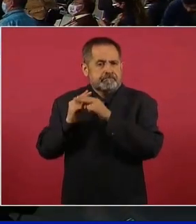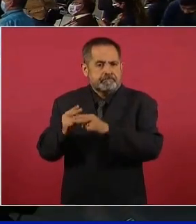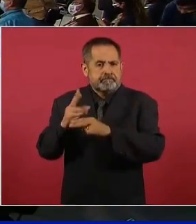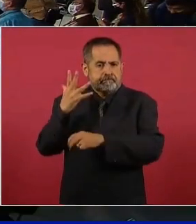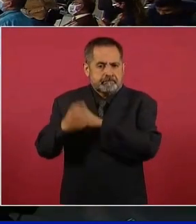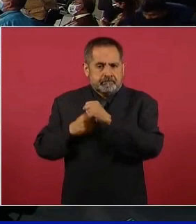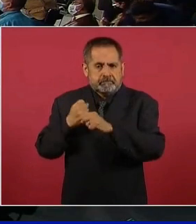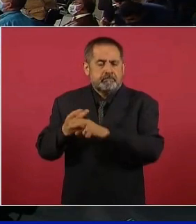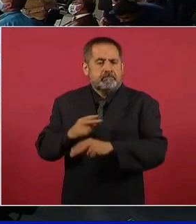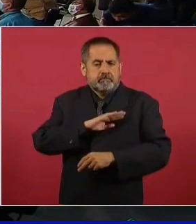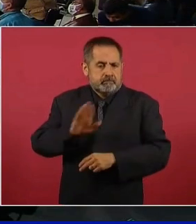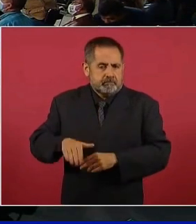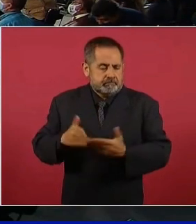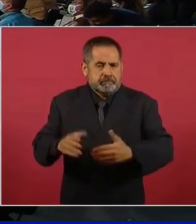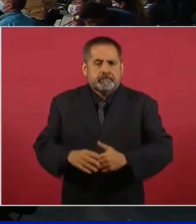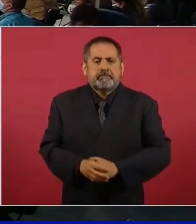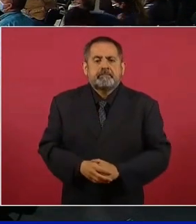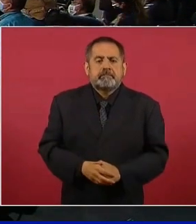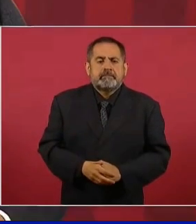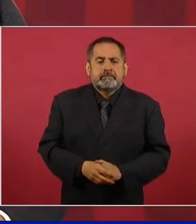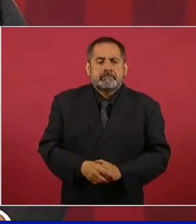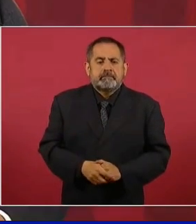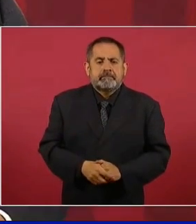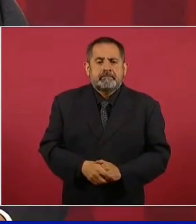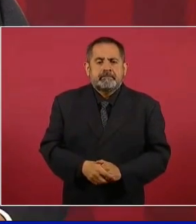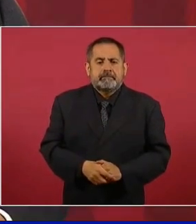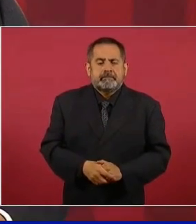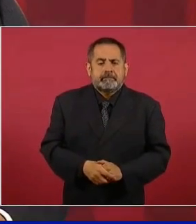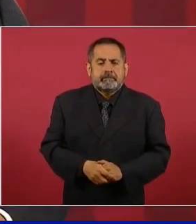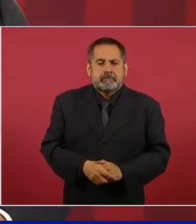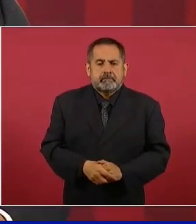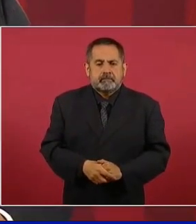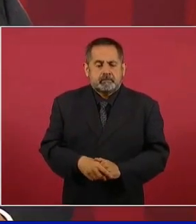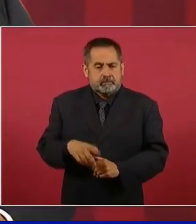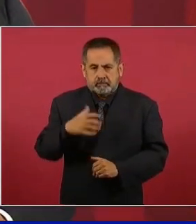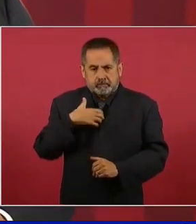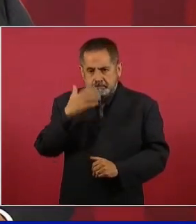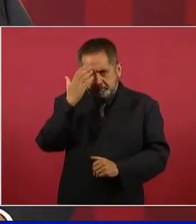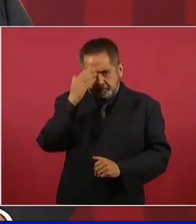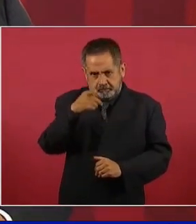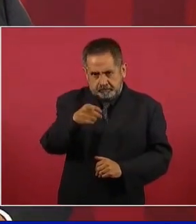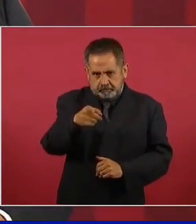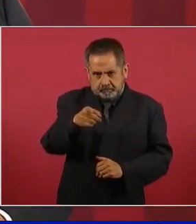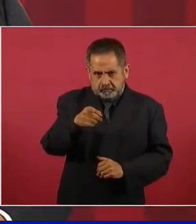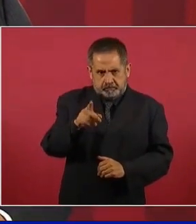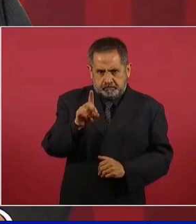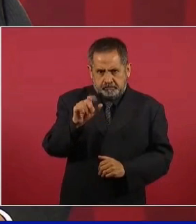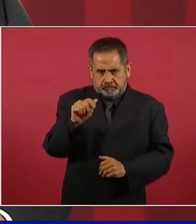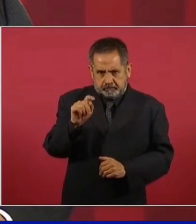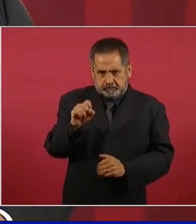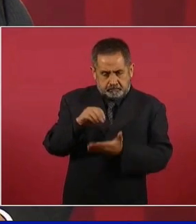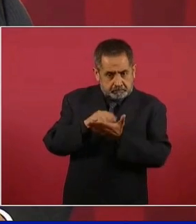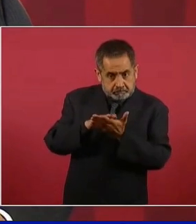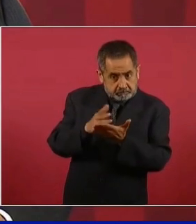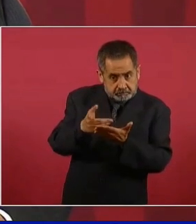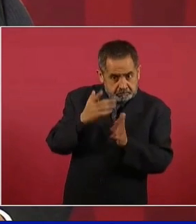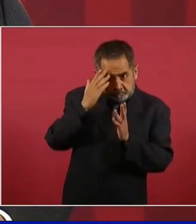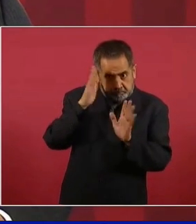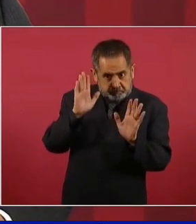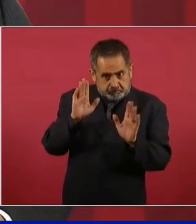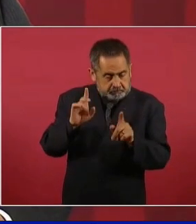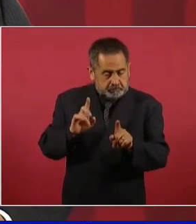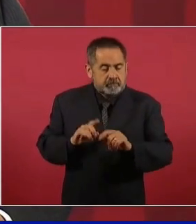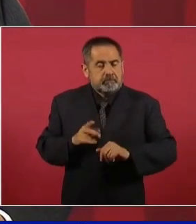muerte. Bueno, pues no conozco sobre estos datos, pero